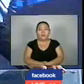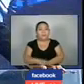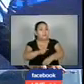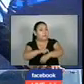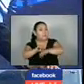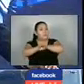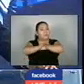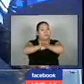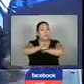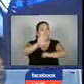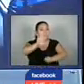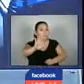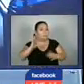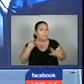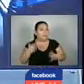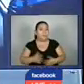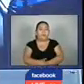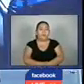Hacemos una pausa, ya venimos con más.